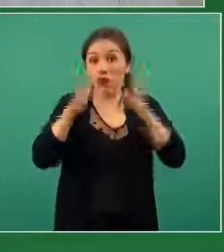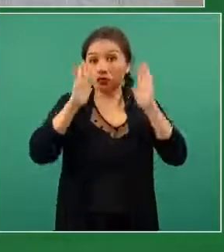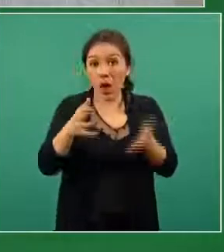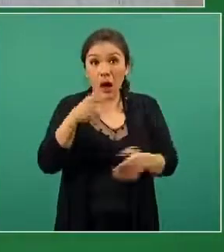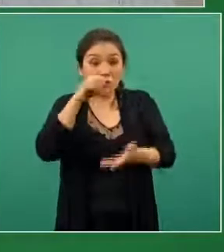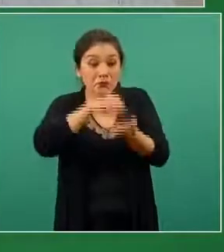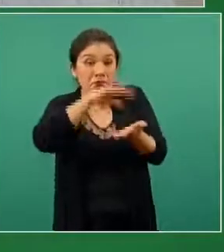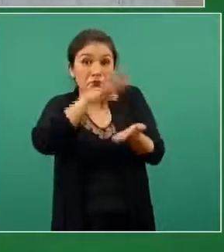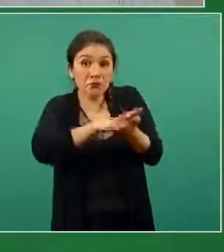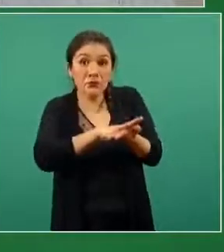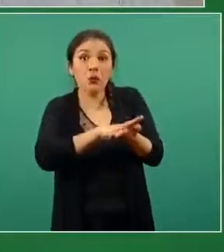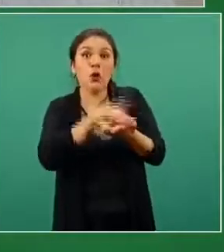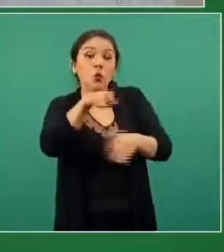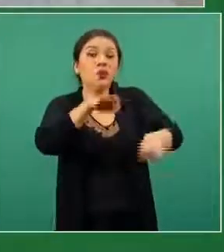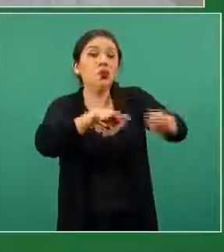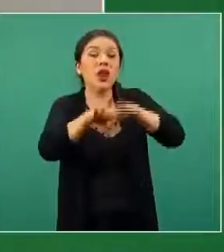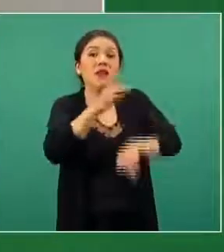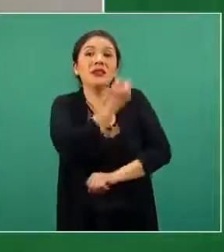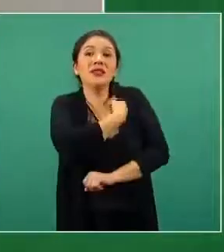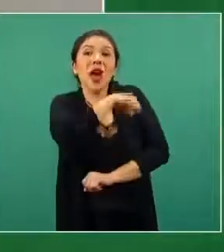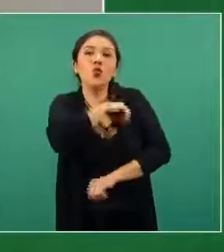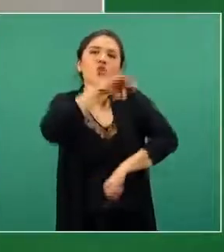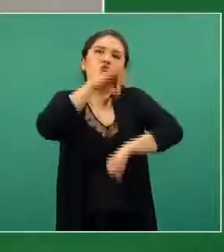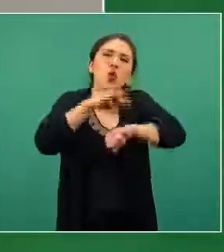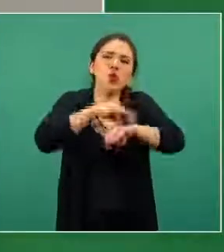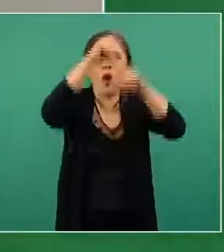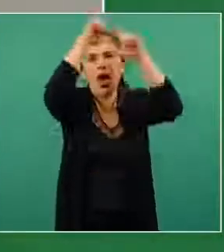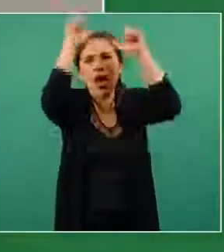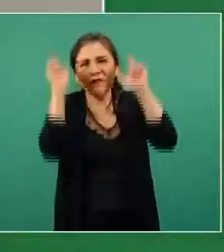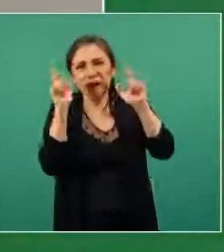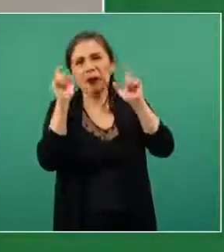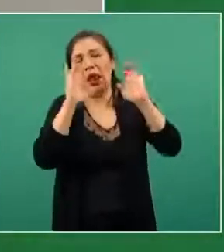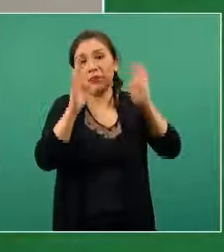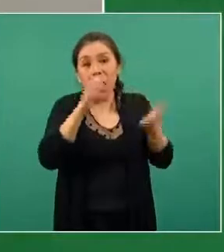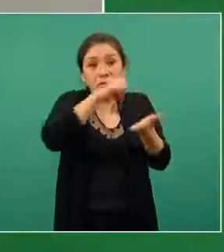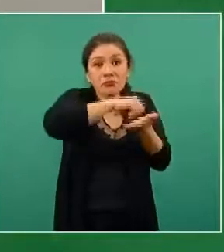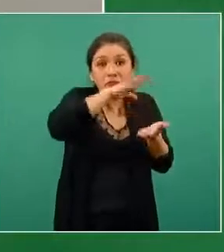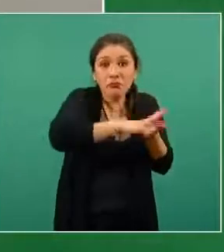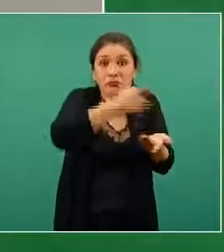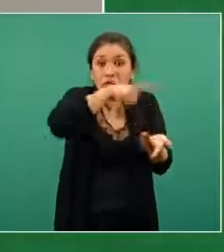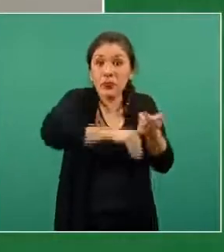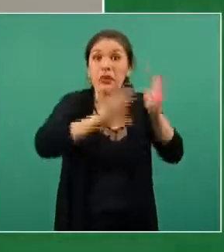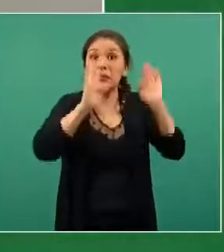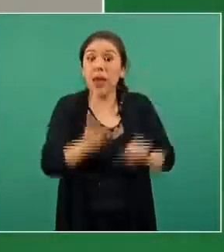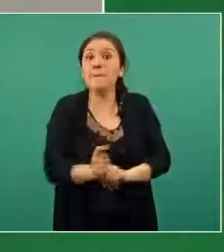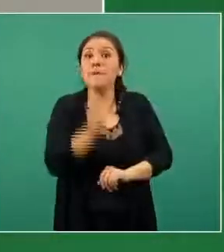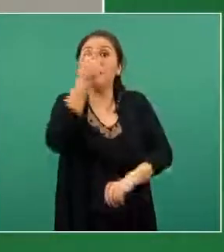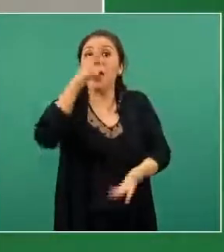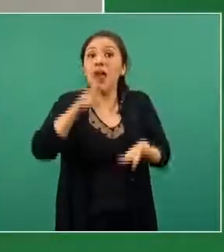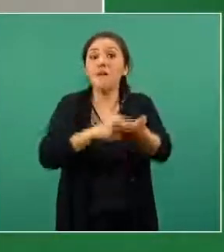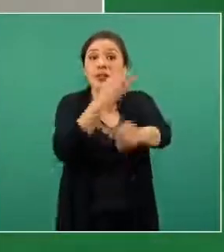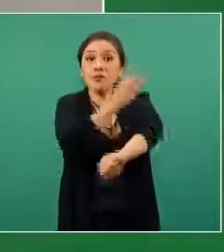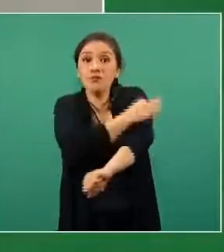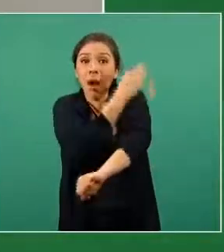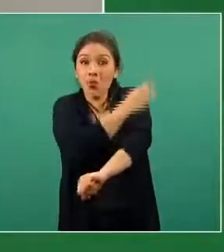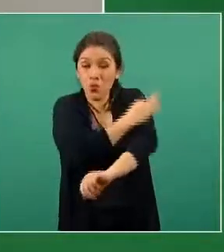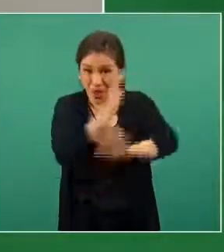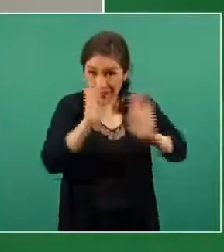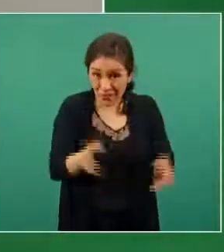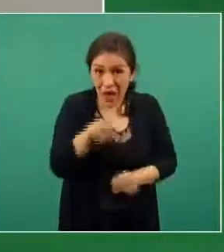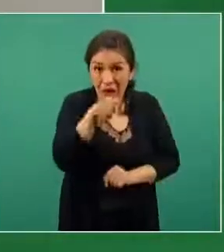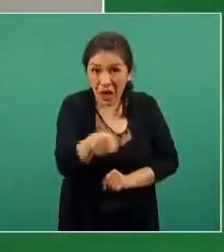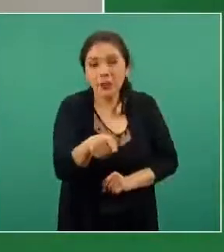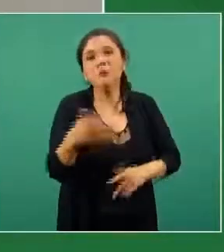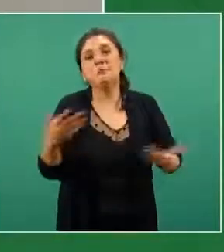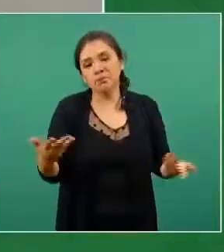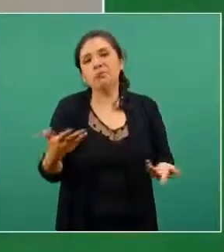realizaron un registro como trabajadores de la salud e inclusive bajo ese registro ya recibieron la primera dosis,